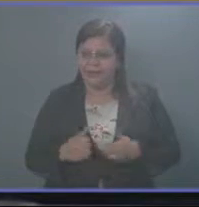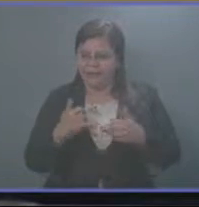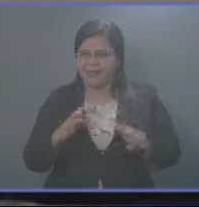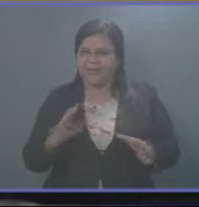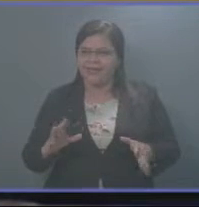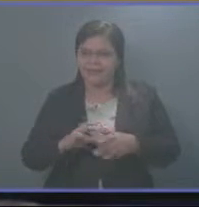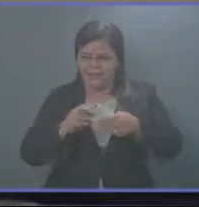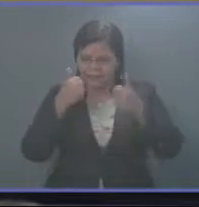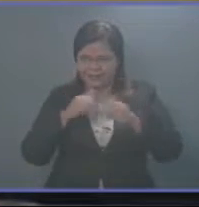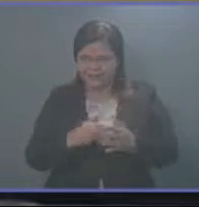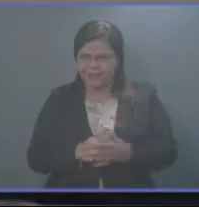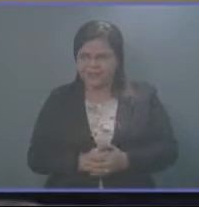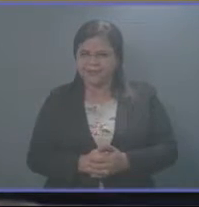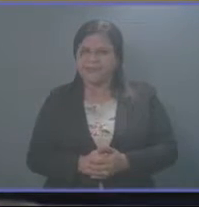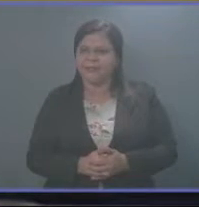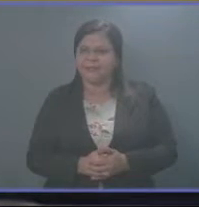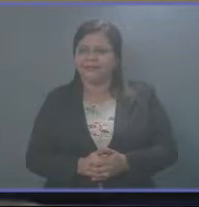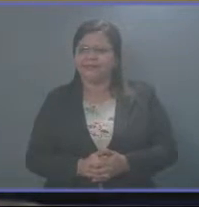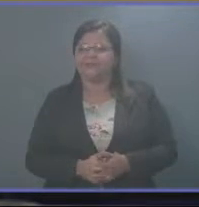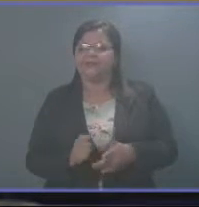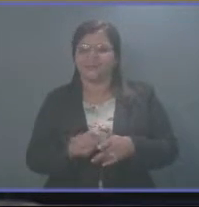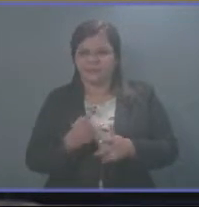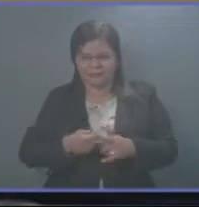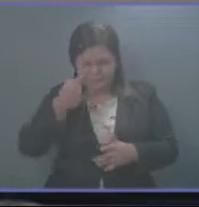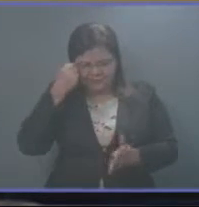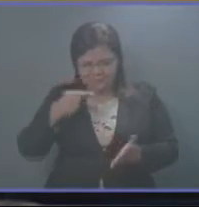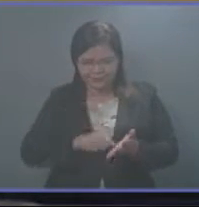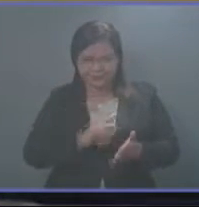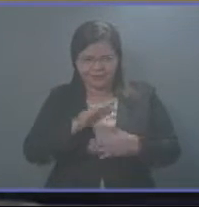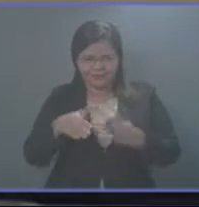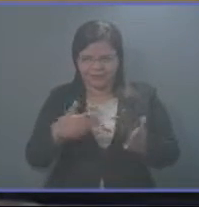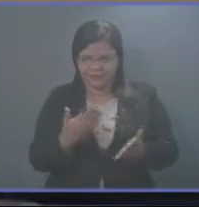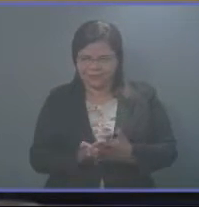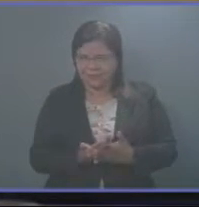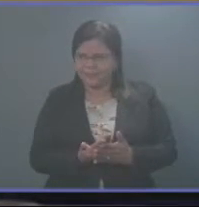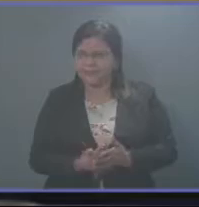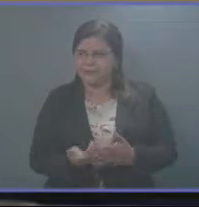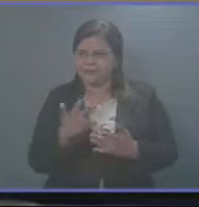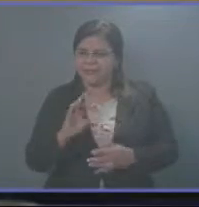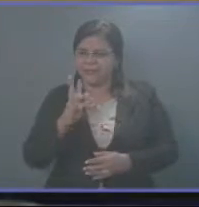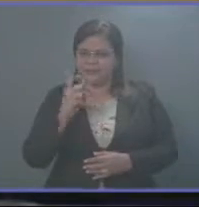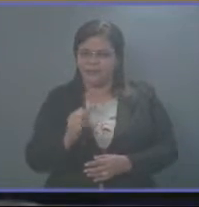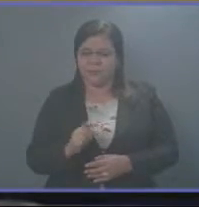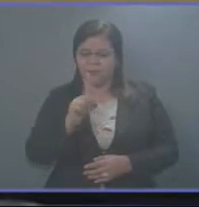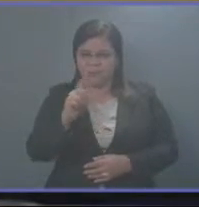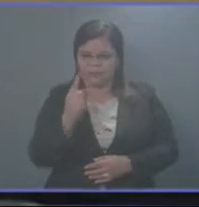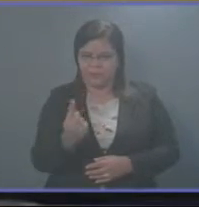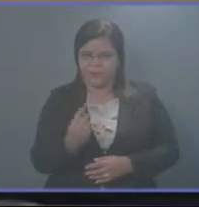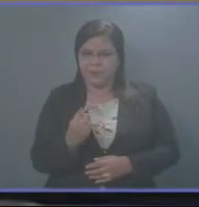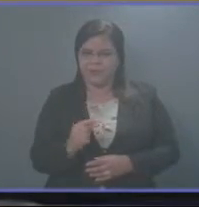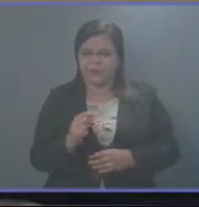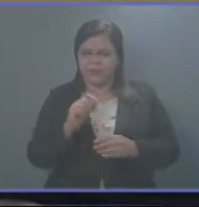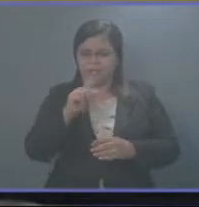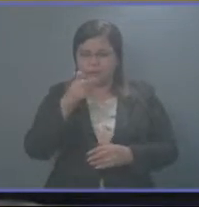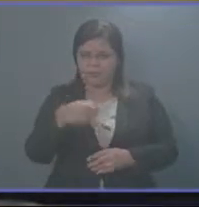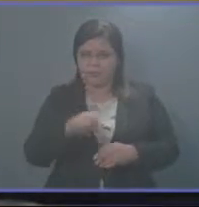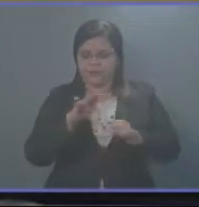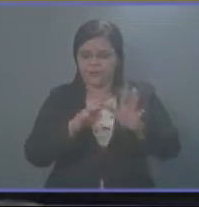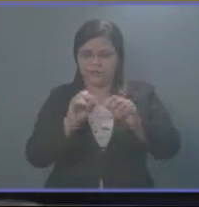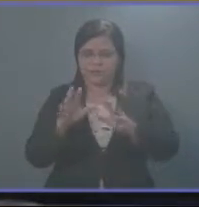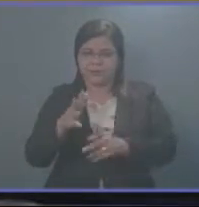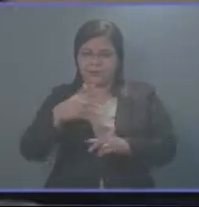de los vehículos con los cuales brindan dicho servicio, poniéndose estos últimos en una situación de